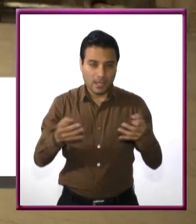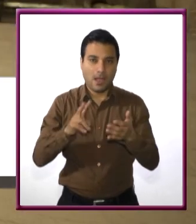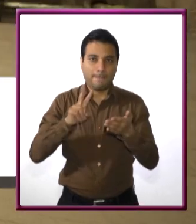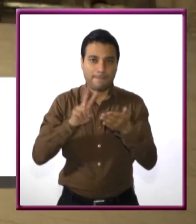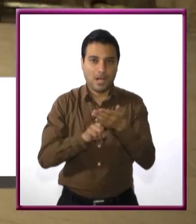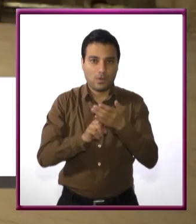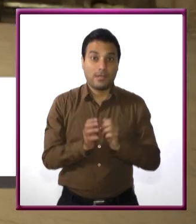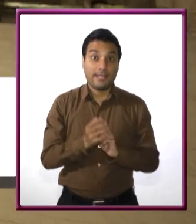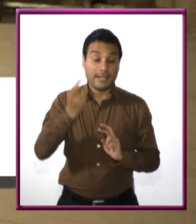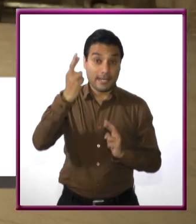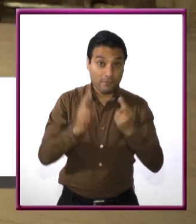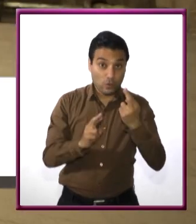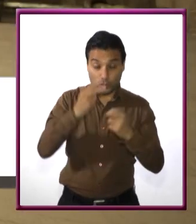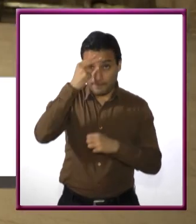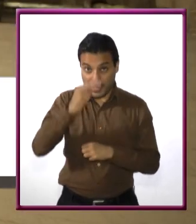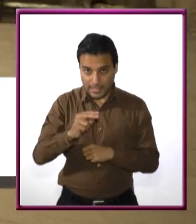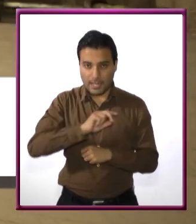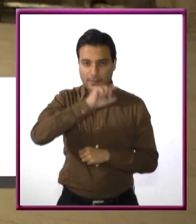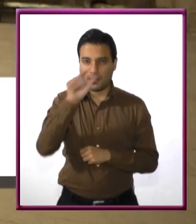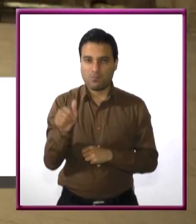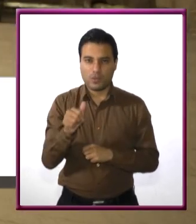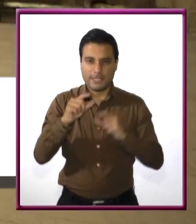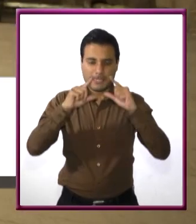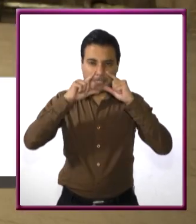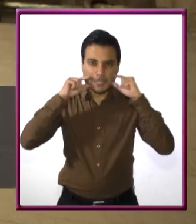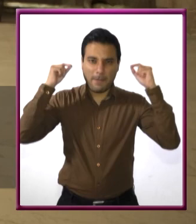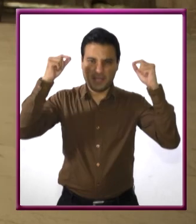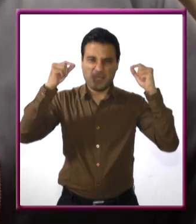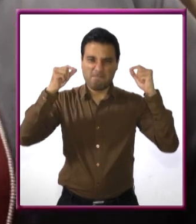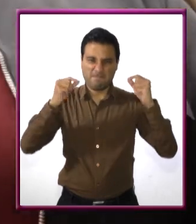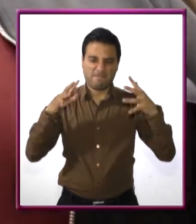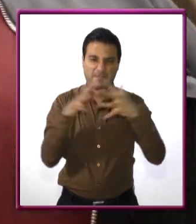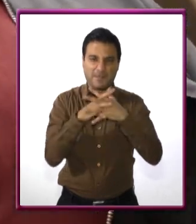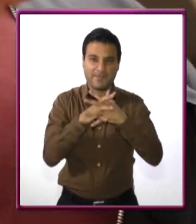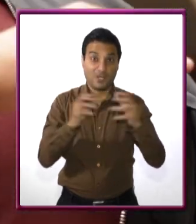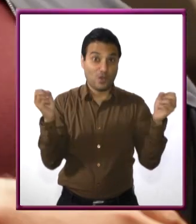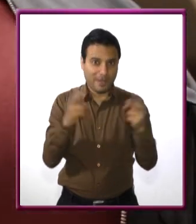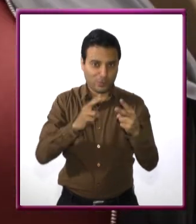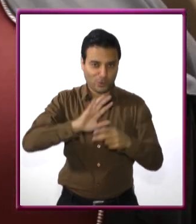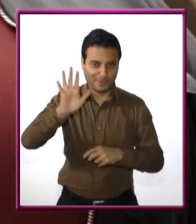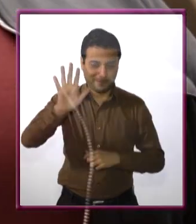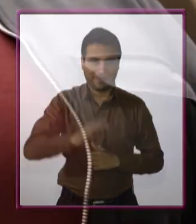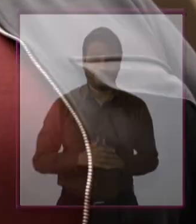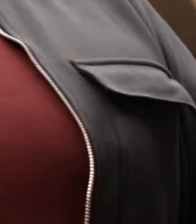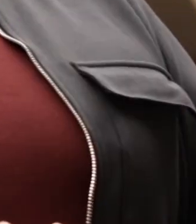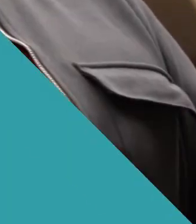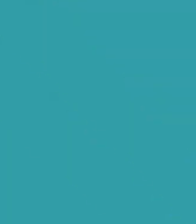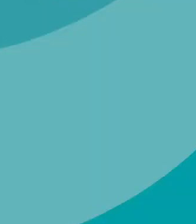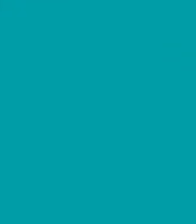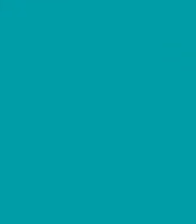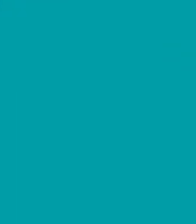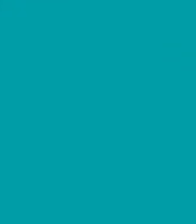tierra, pasando por la Revolución Mexicana y el Movimiento Zapatista. ¡Ah, ya nos vemos!